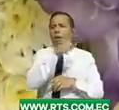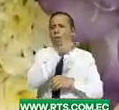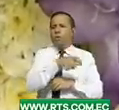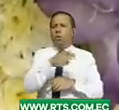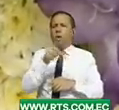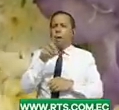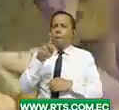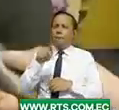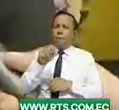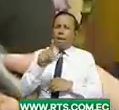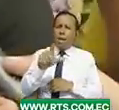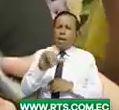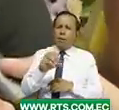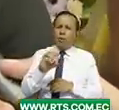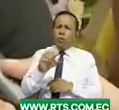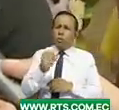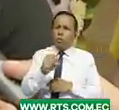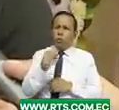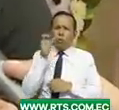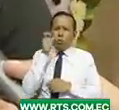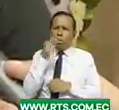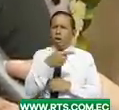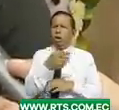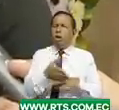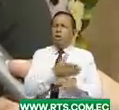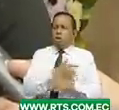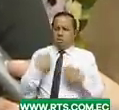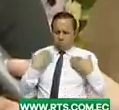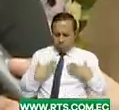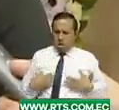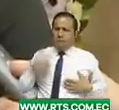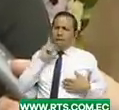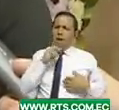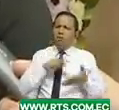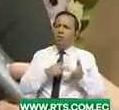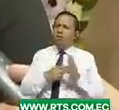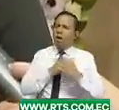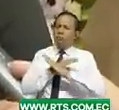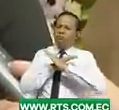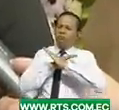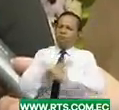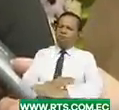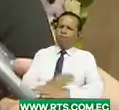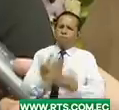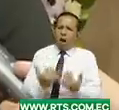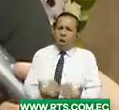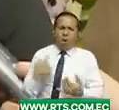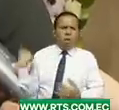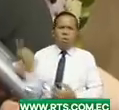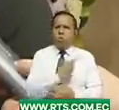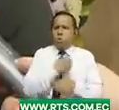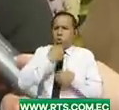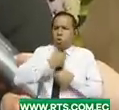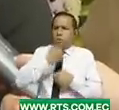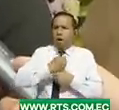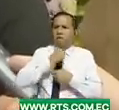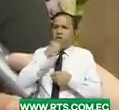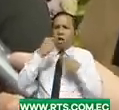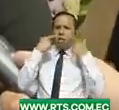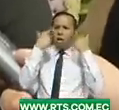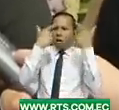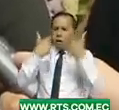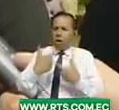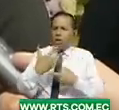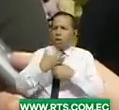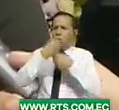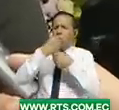de negro en señal de protesta por las condiciones de inseguridad en las que se nos obliga a laborar y que ha ocasionado la muerte de